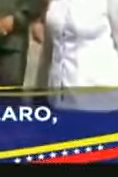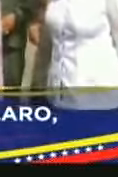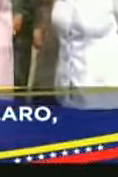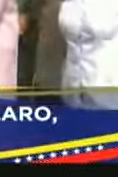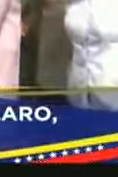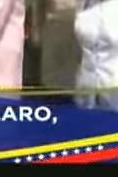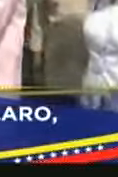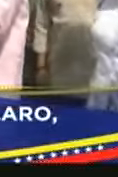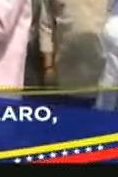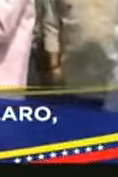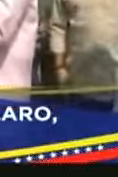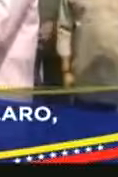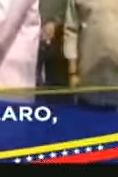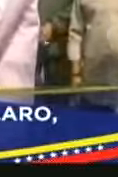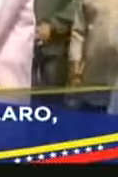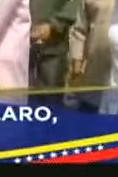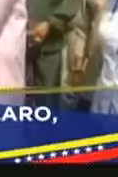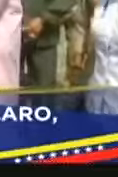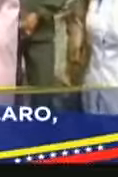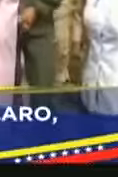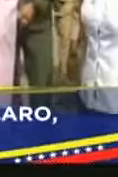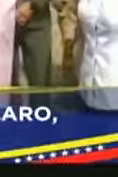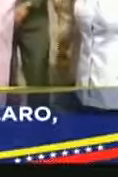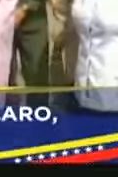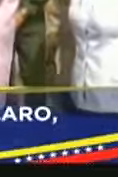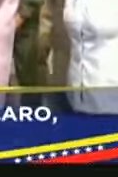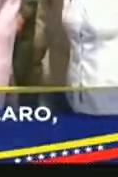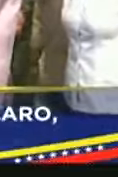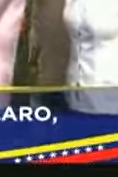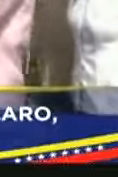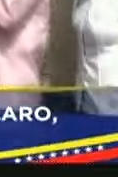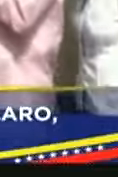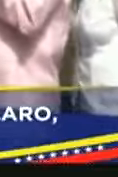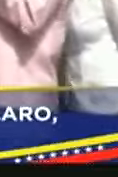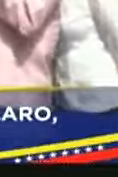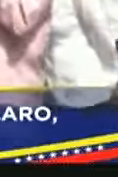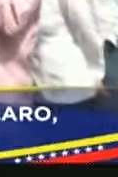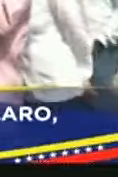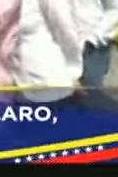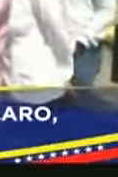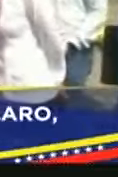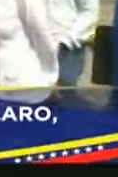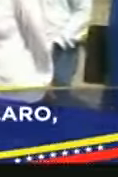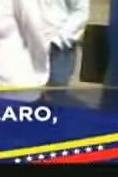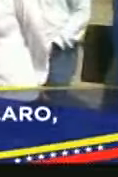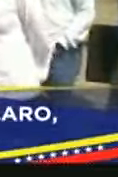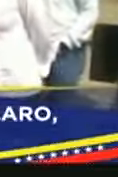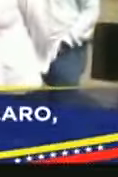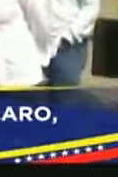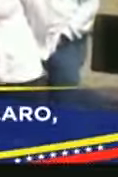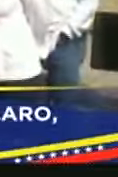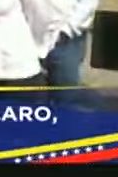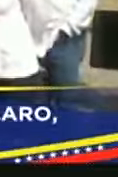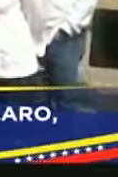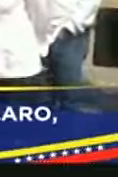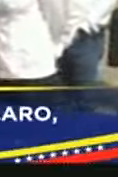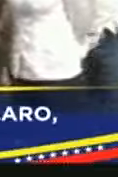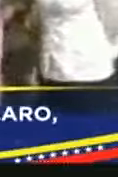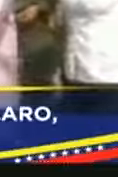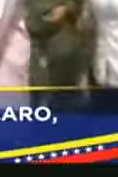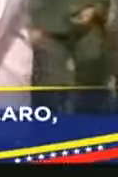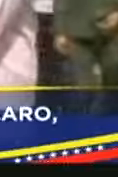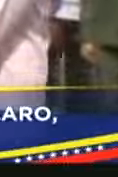Por propuesta de las cuatro comunas, las 48 comunidades. ¿Ah? ¿Cómo está la familia por allá? ¿Todo el mundo